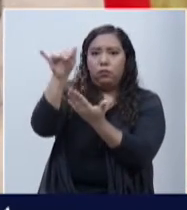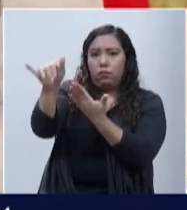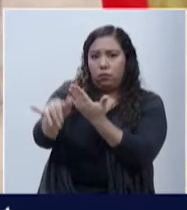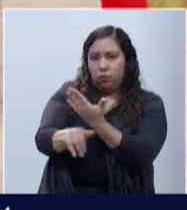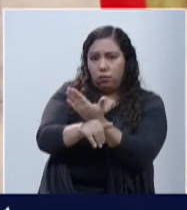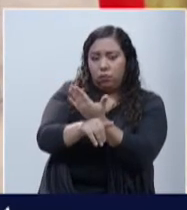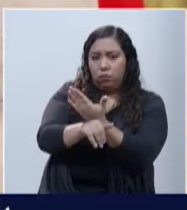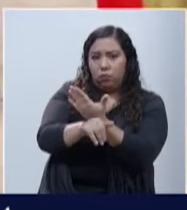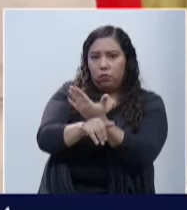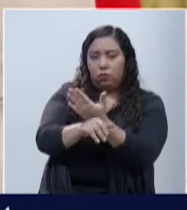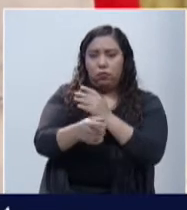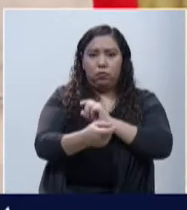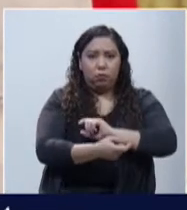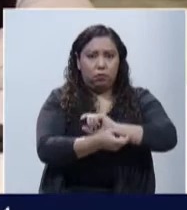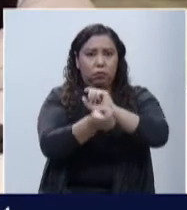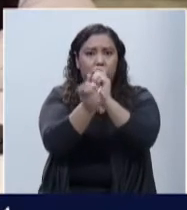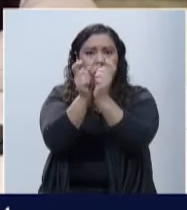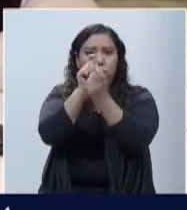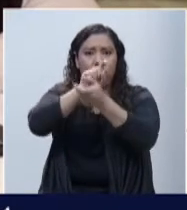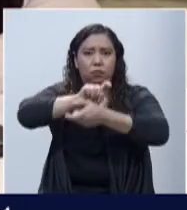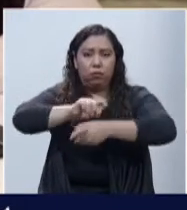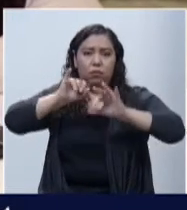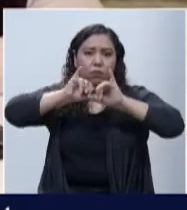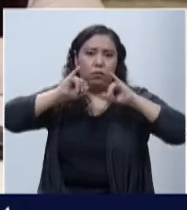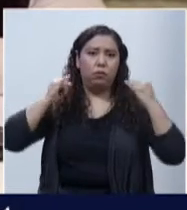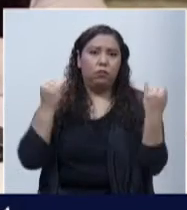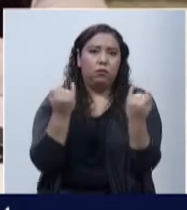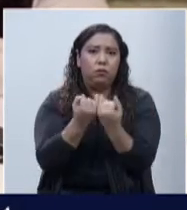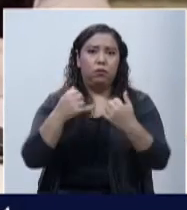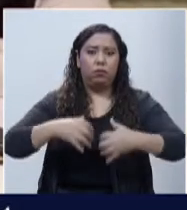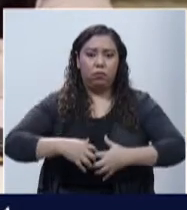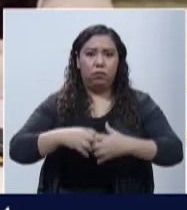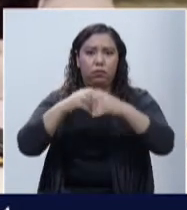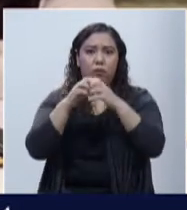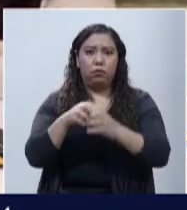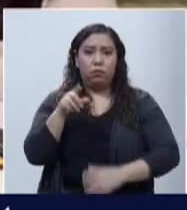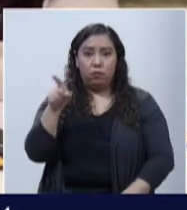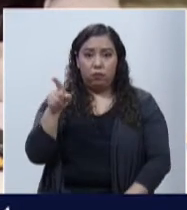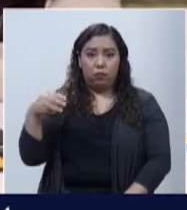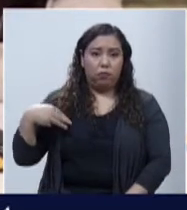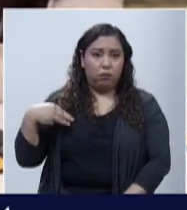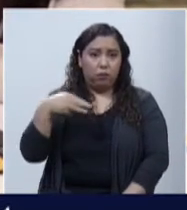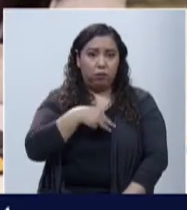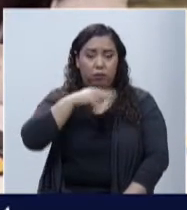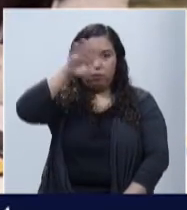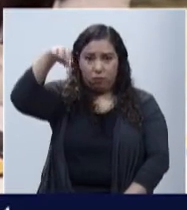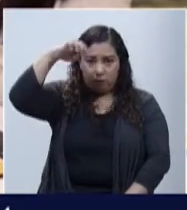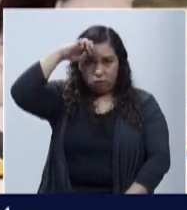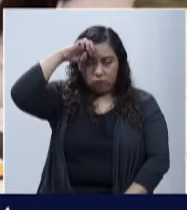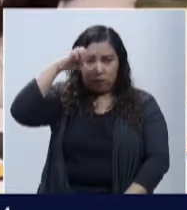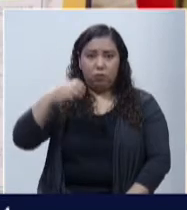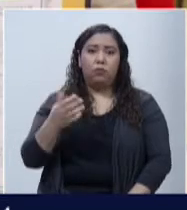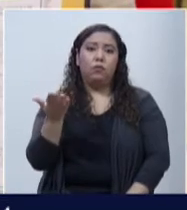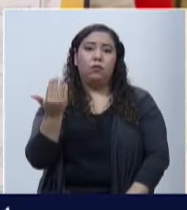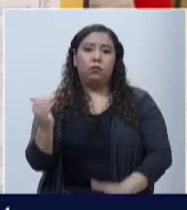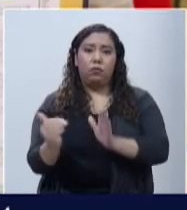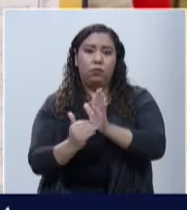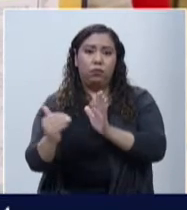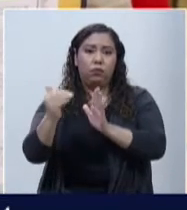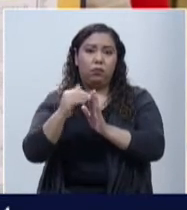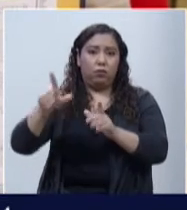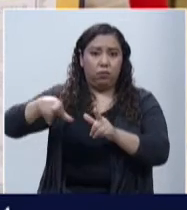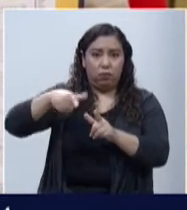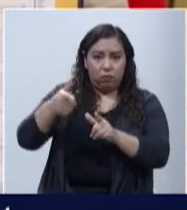fortalecimiento y modernización institucional de esa secretaría de estado la dotación que asciende a casi 15 millones de lempiras